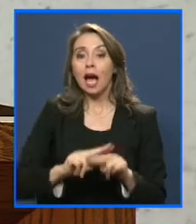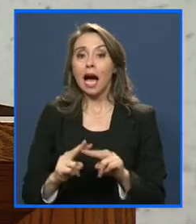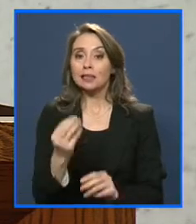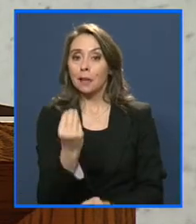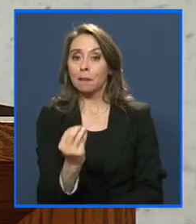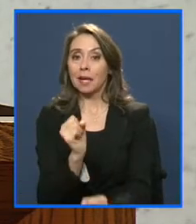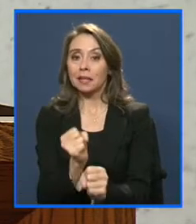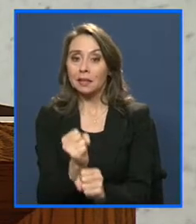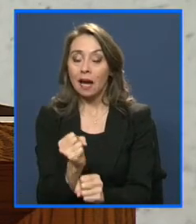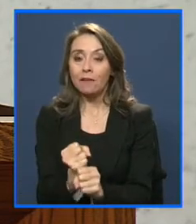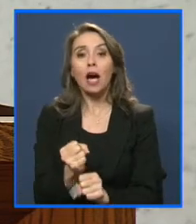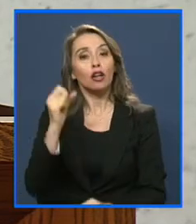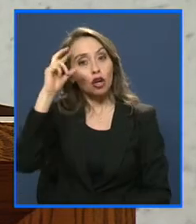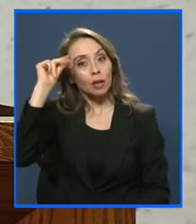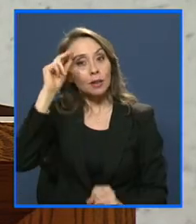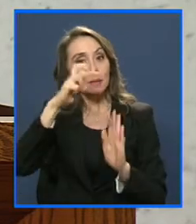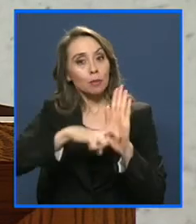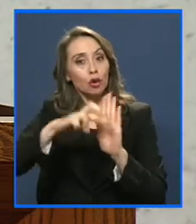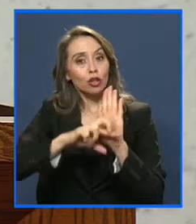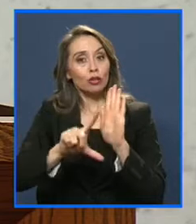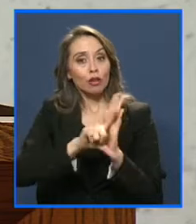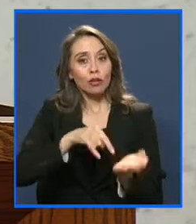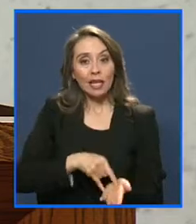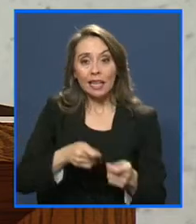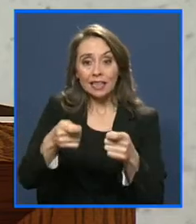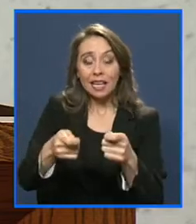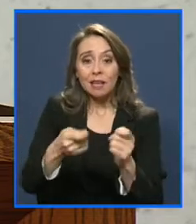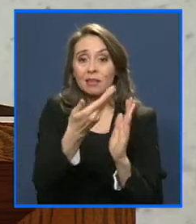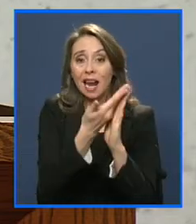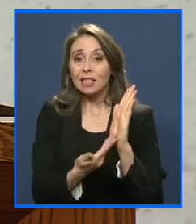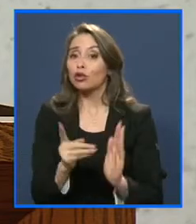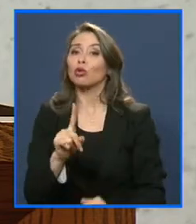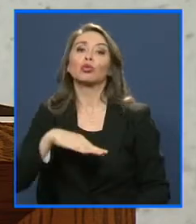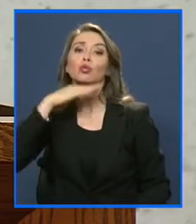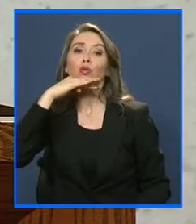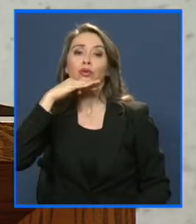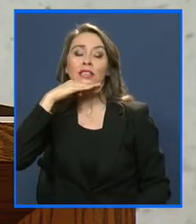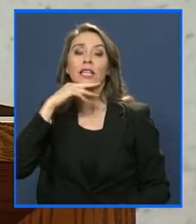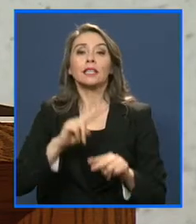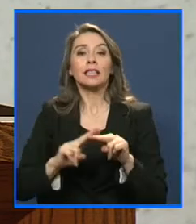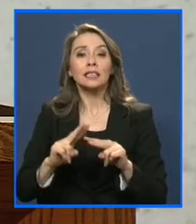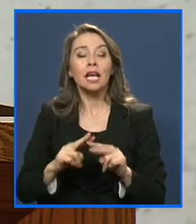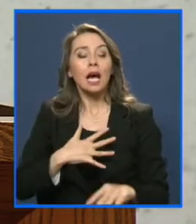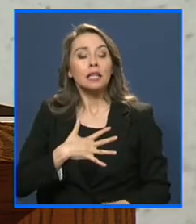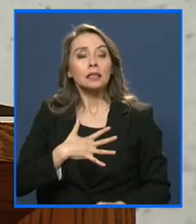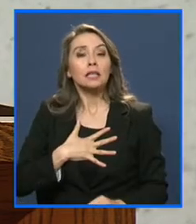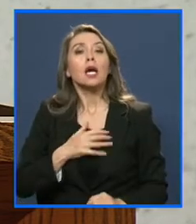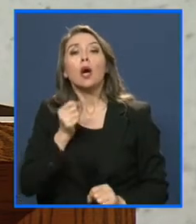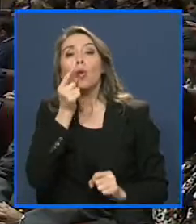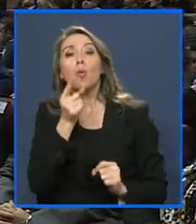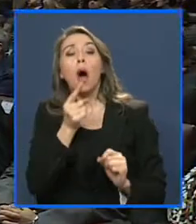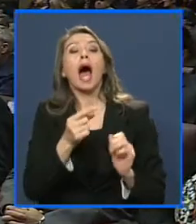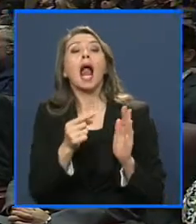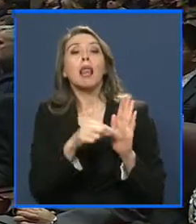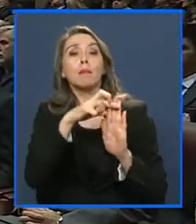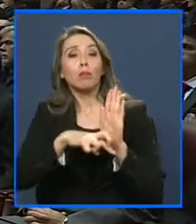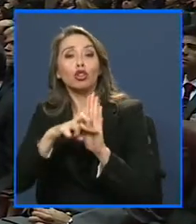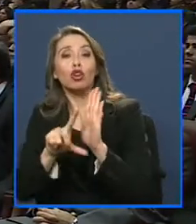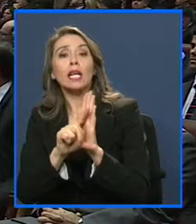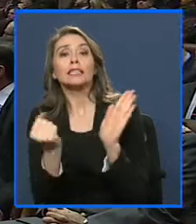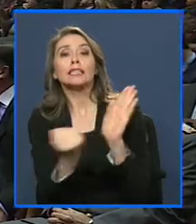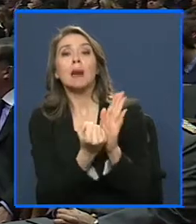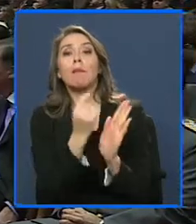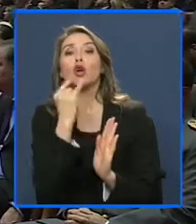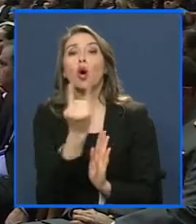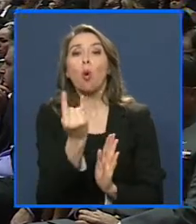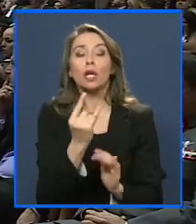con las iniciativas legales que ingresan no basta hay que hacerlo con sentido de priorización de las urgencias sabiendo que estamos